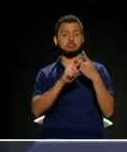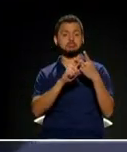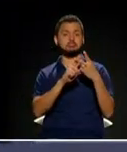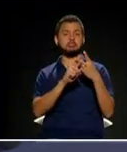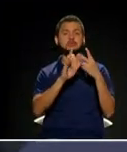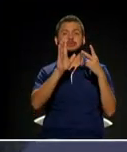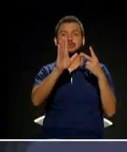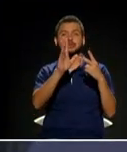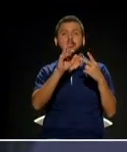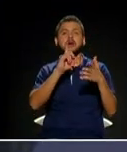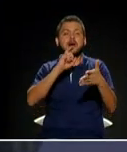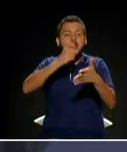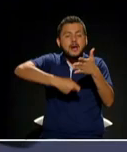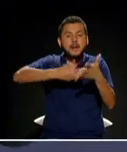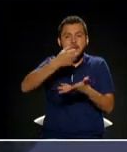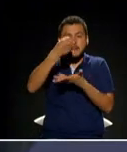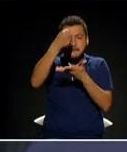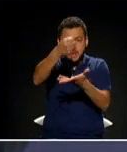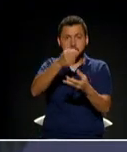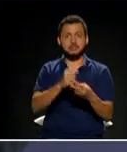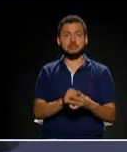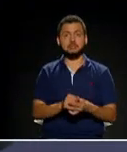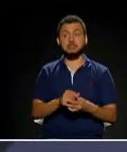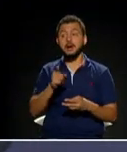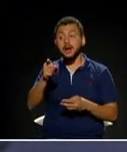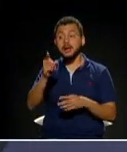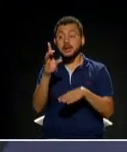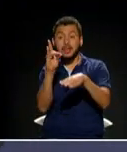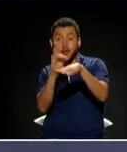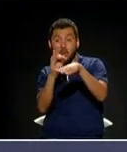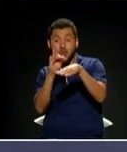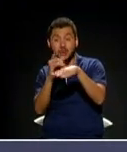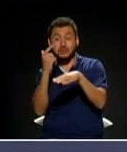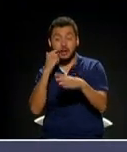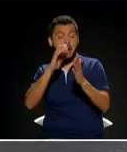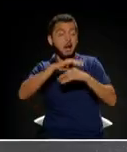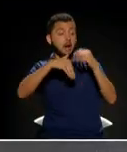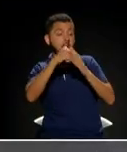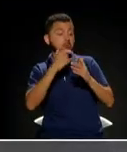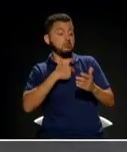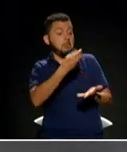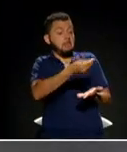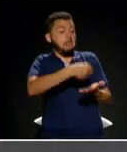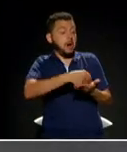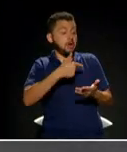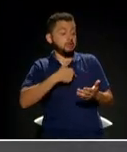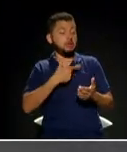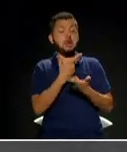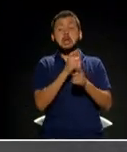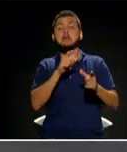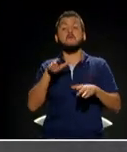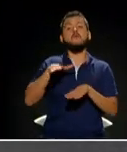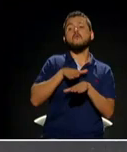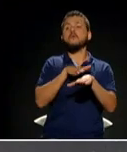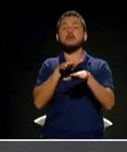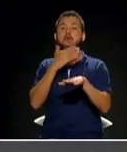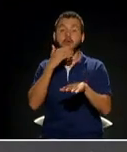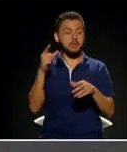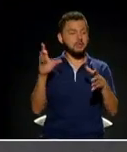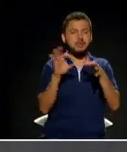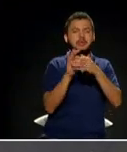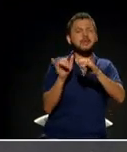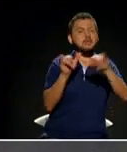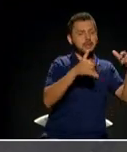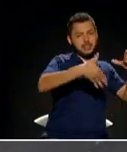presidencia se meta el premio nacional que ellos taxis con más tecnologías también dignificamos las ciudades gracias al candidato cuando abidal